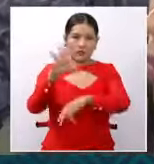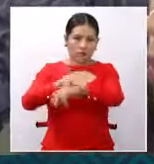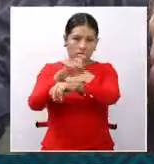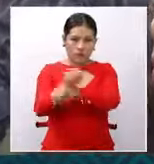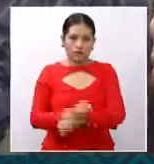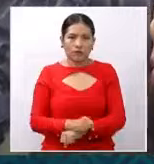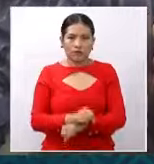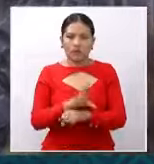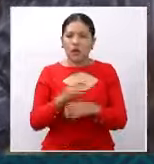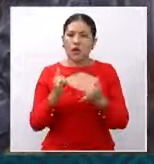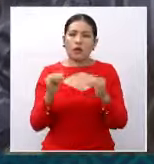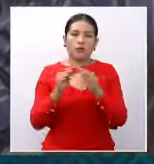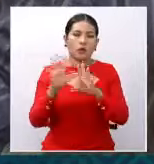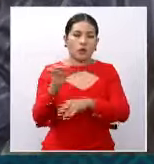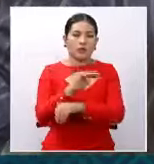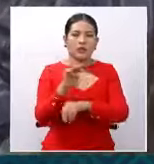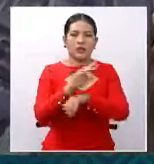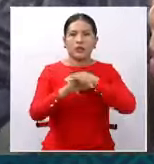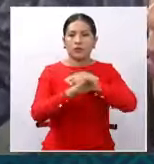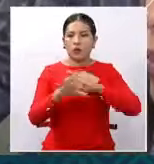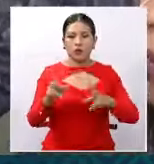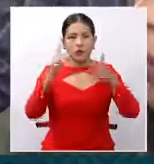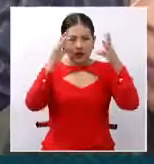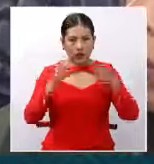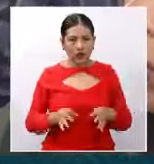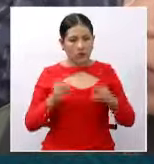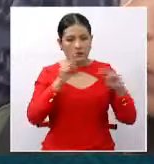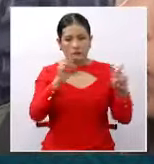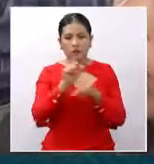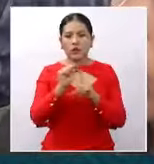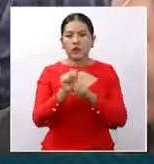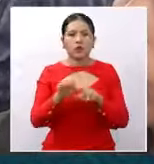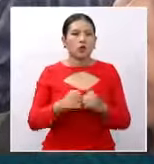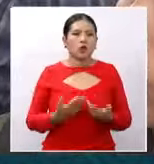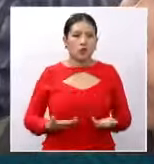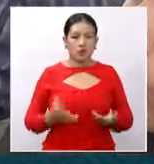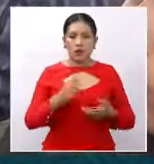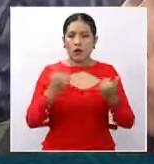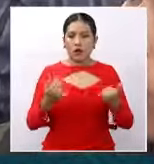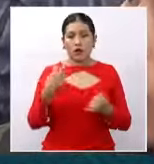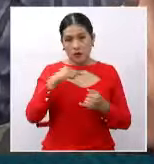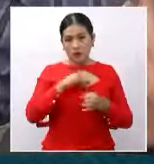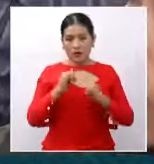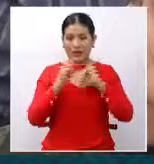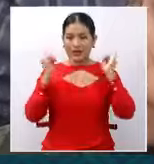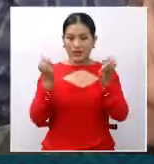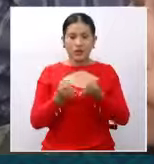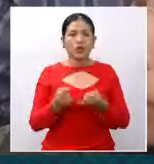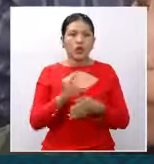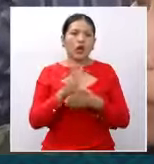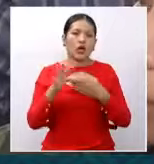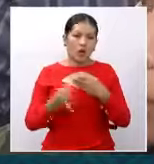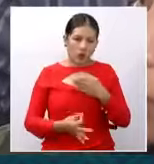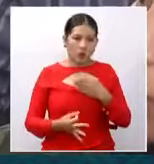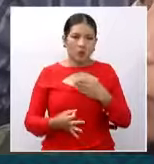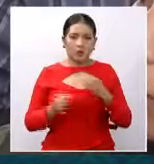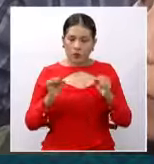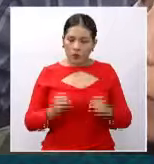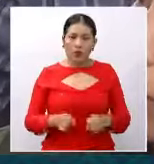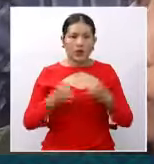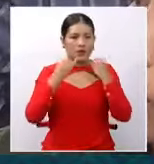aprehendidas. Ya la fiscalía determina la situación jurídica de estas personas. Nosotros como institución cumplimos con poder informar,